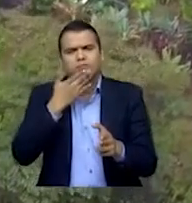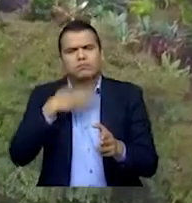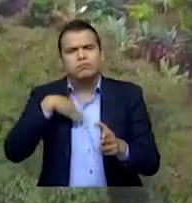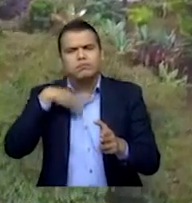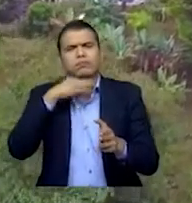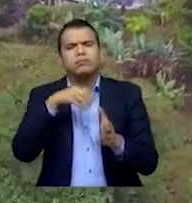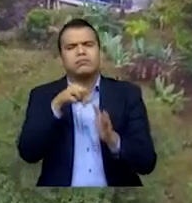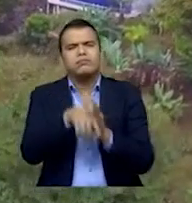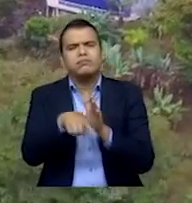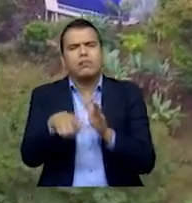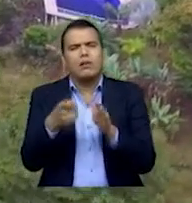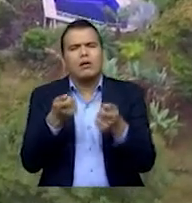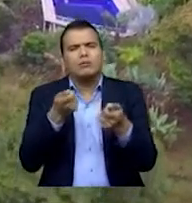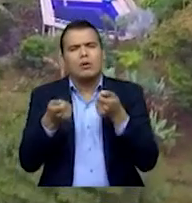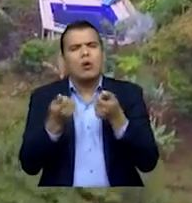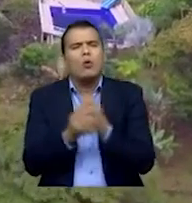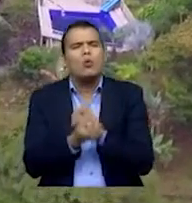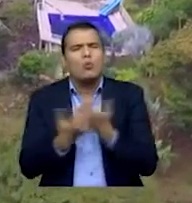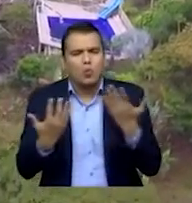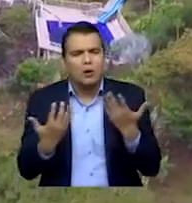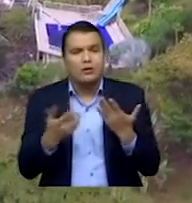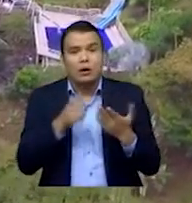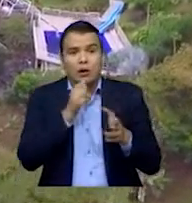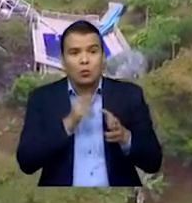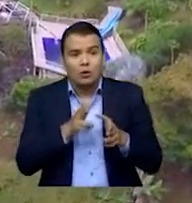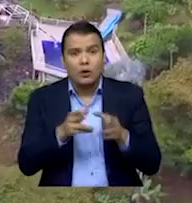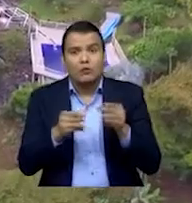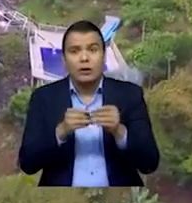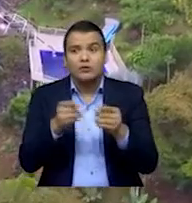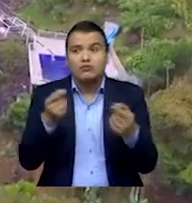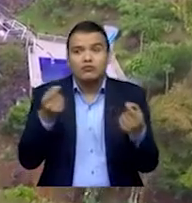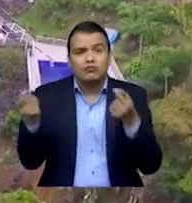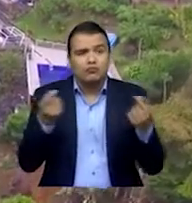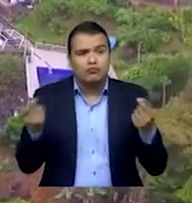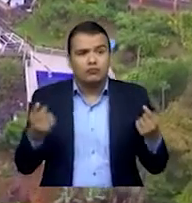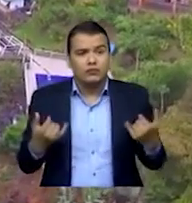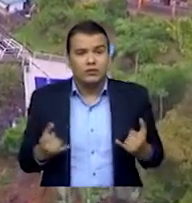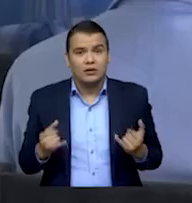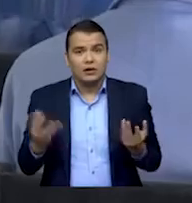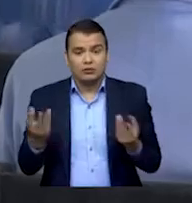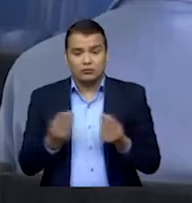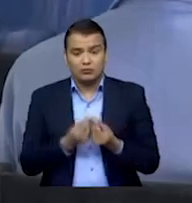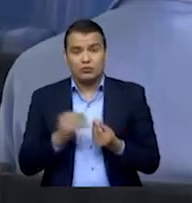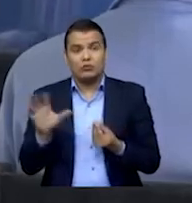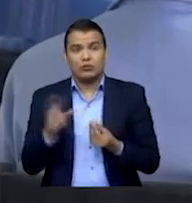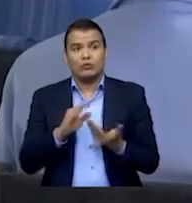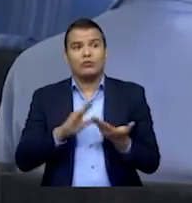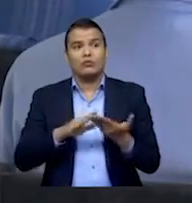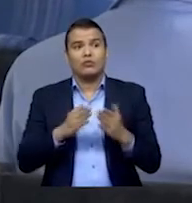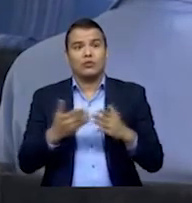corredor del río pance y su área de influencia una noticia muy positiva que la comunidad